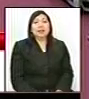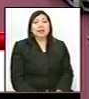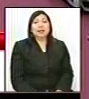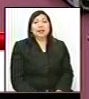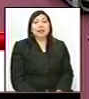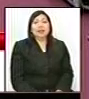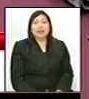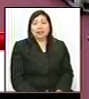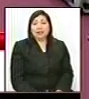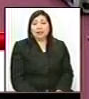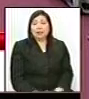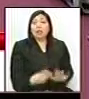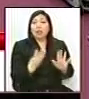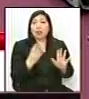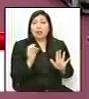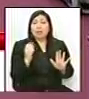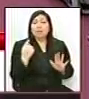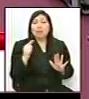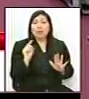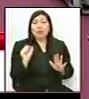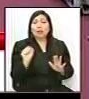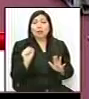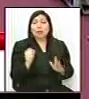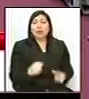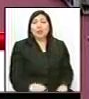de Coracora, que vale 90 millones de soles,